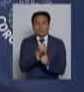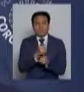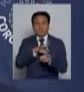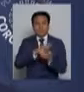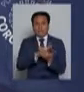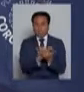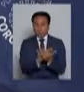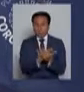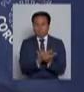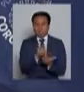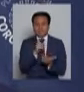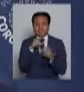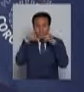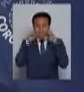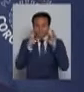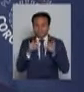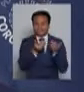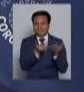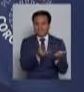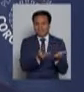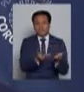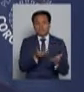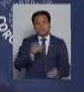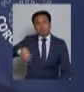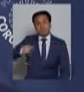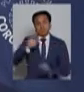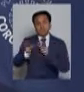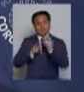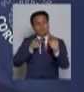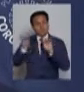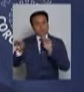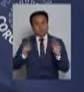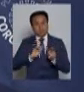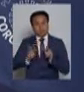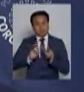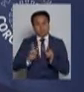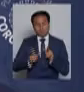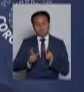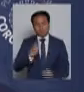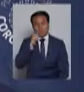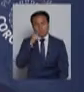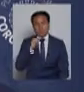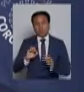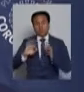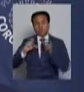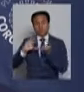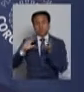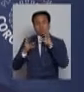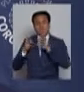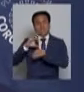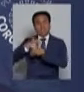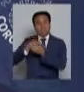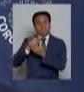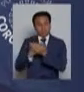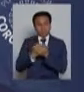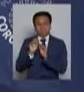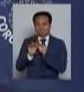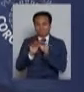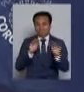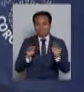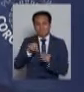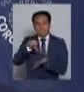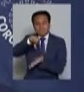salud solamente. Y es por eso que hacemos este llamado que hace en realidad la Organización Mundial de la Salud y el